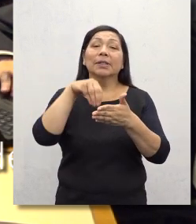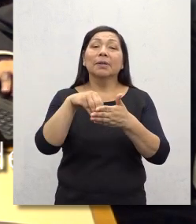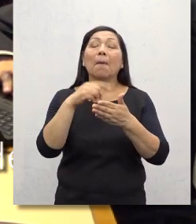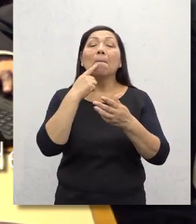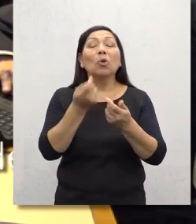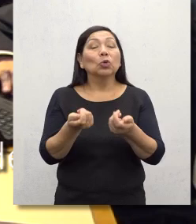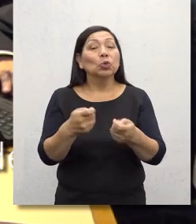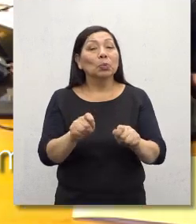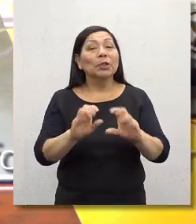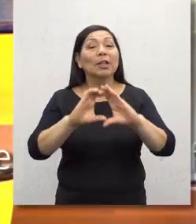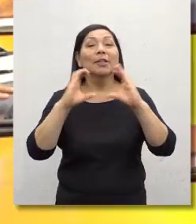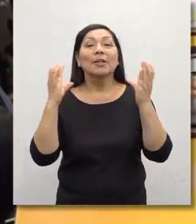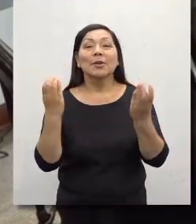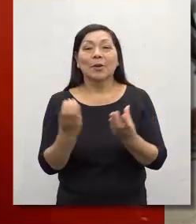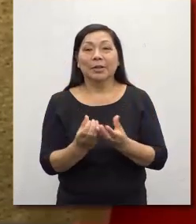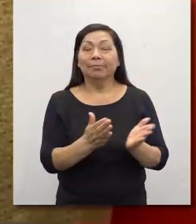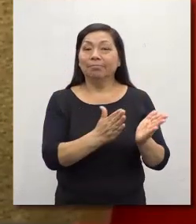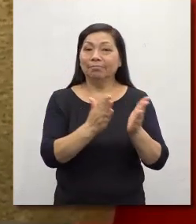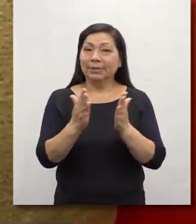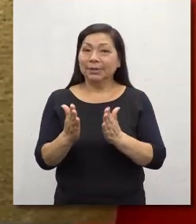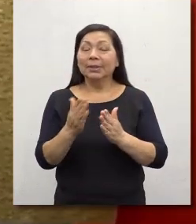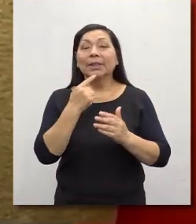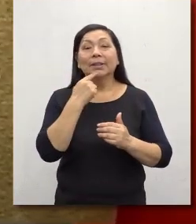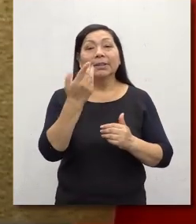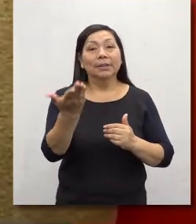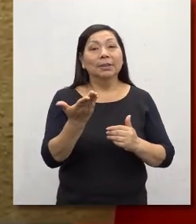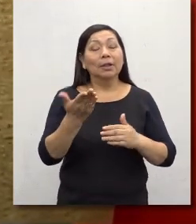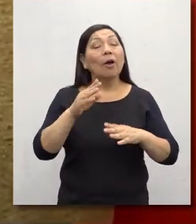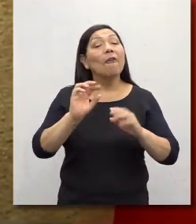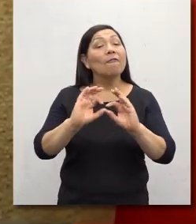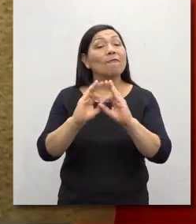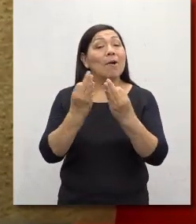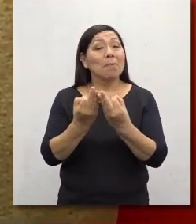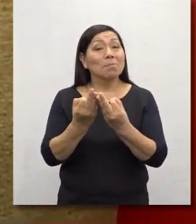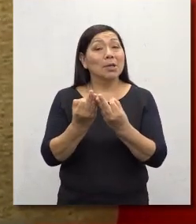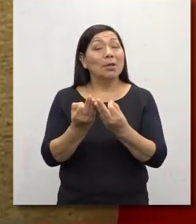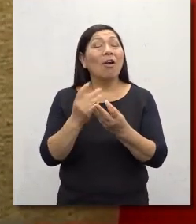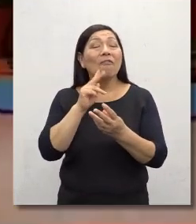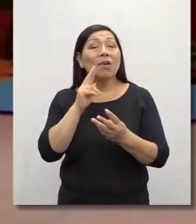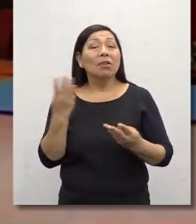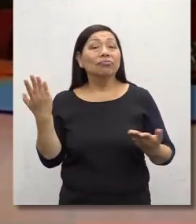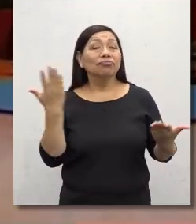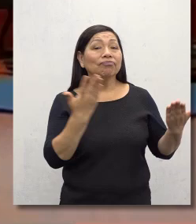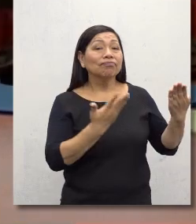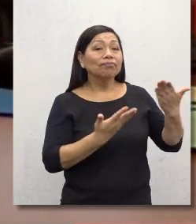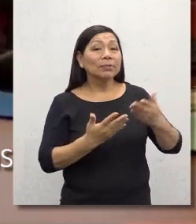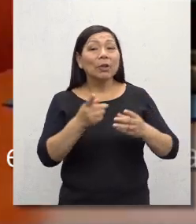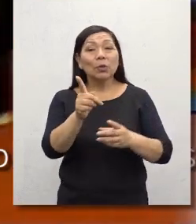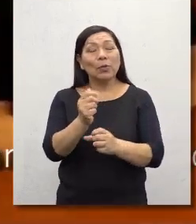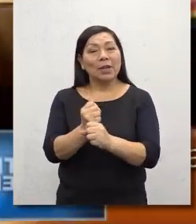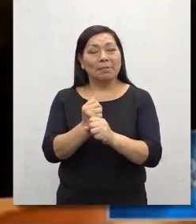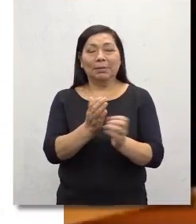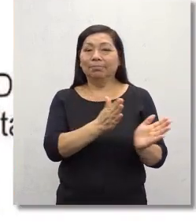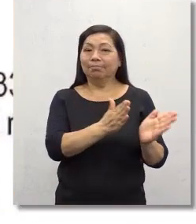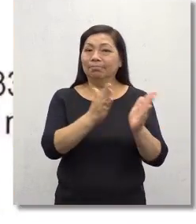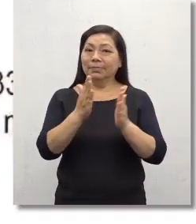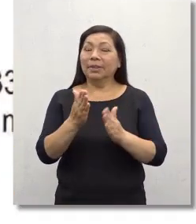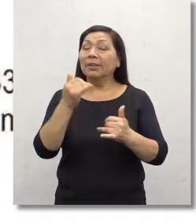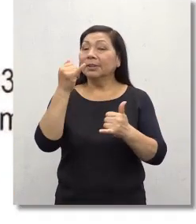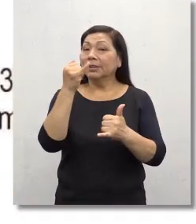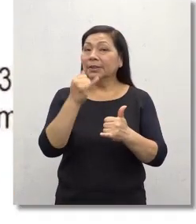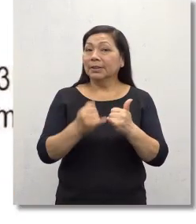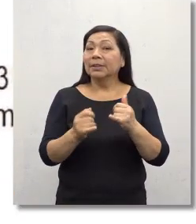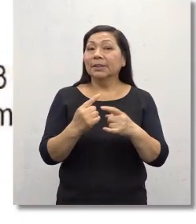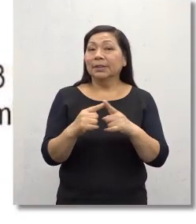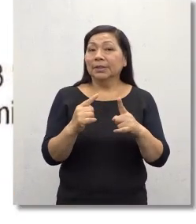por disolución del Congreso. Fijan criterios sobre familias ensambladas en las relaciones laborales. Ponen fin